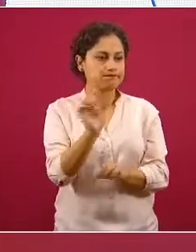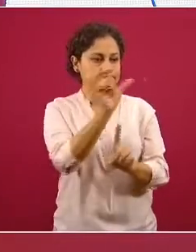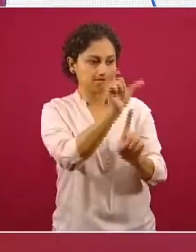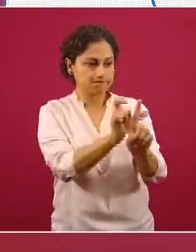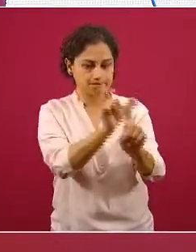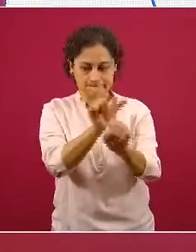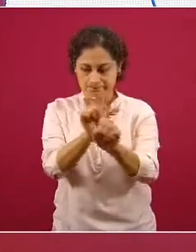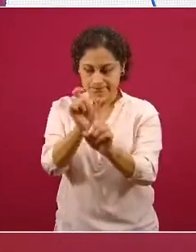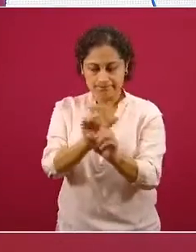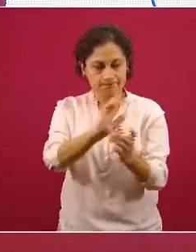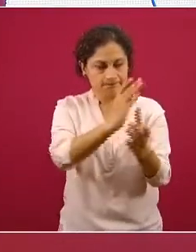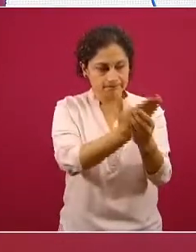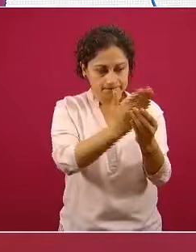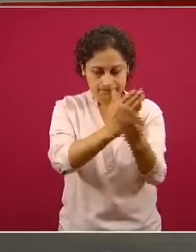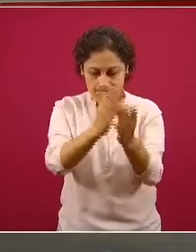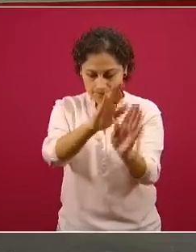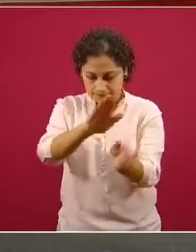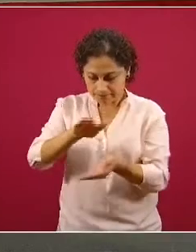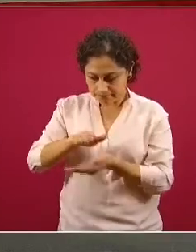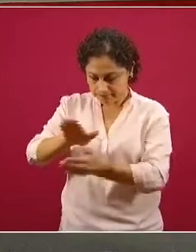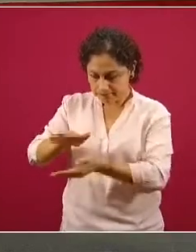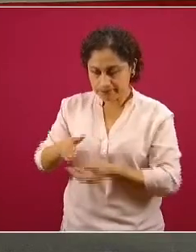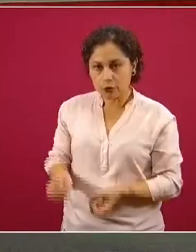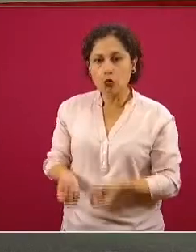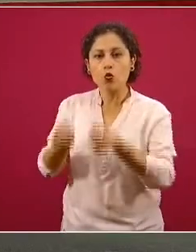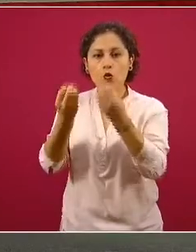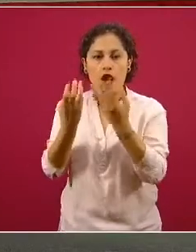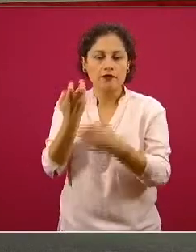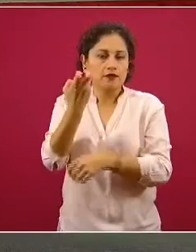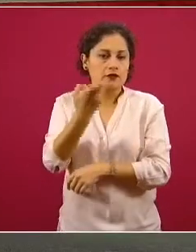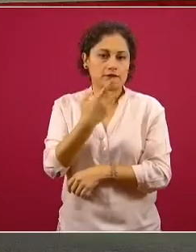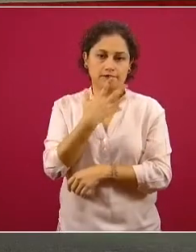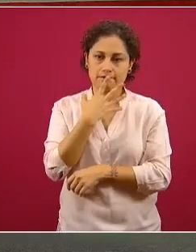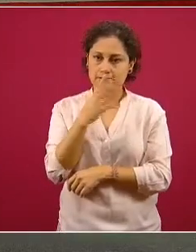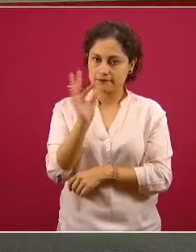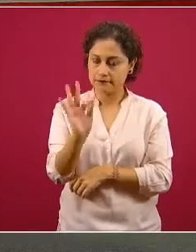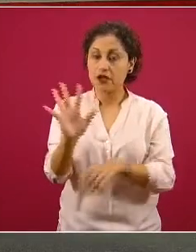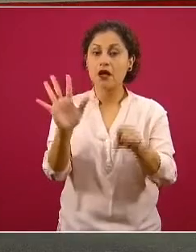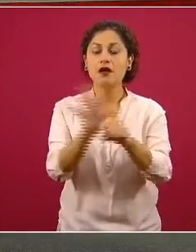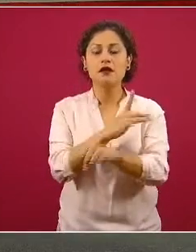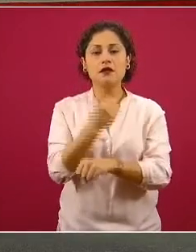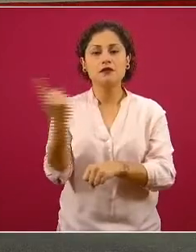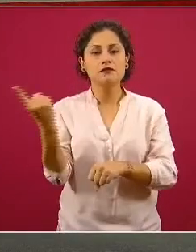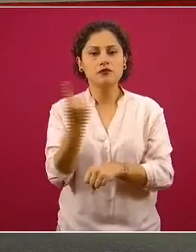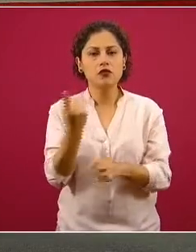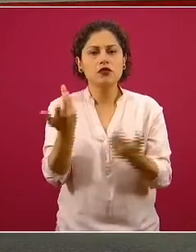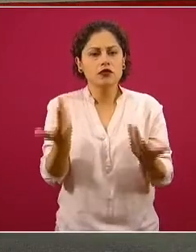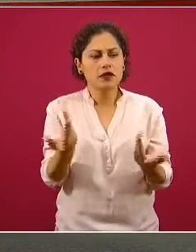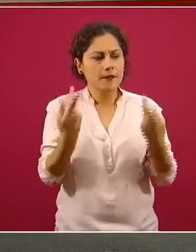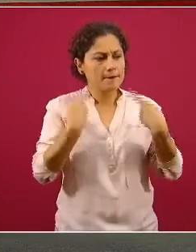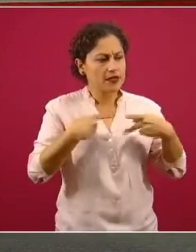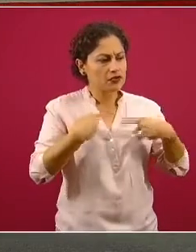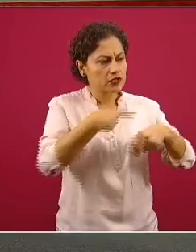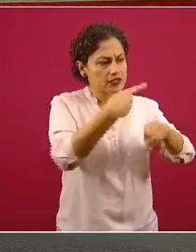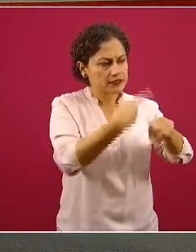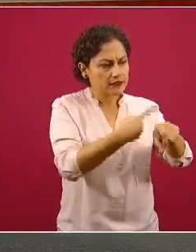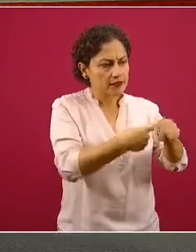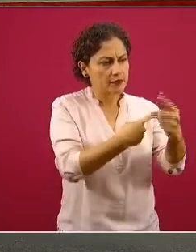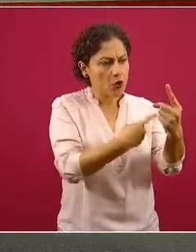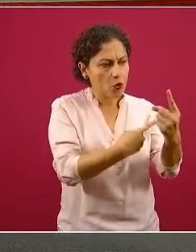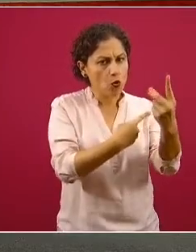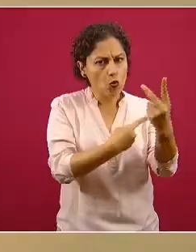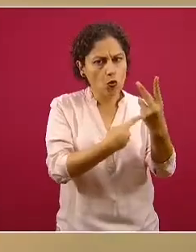las poblaciones. ¿Por qué es la más simple? Porque es sencillamente el reconocimiento de cuántos casos se van presentando en